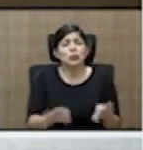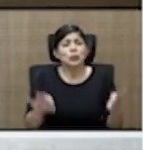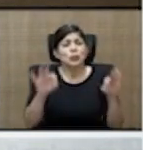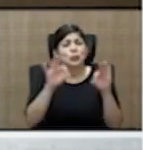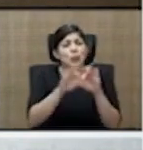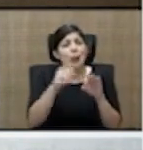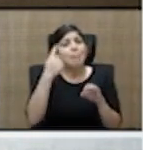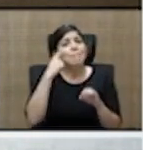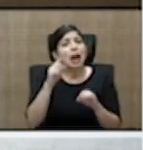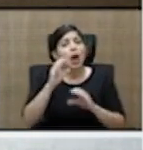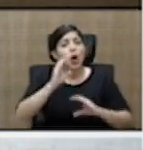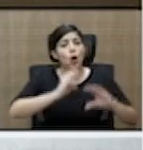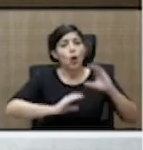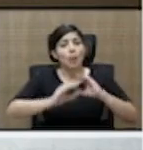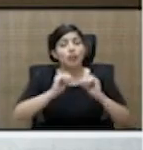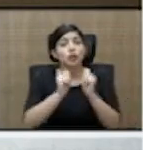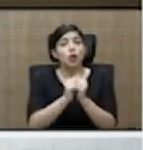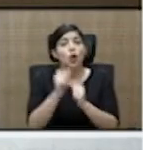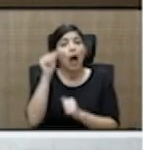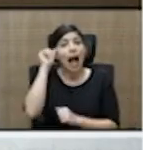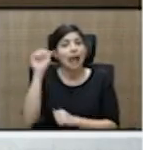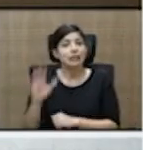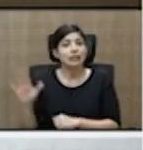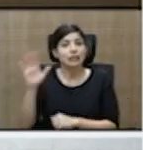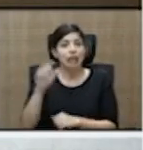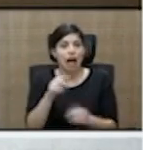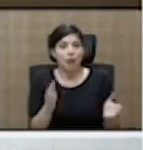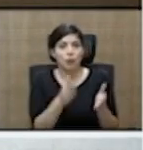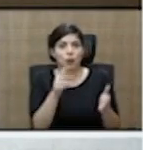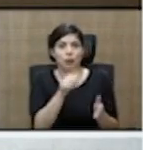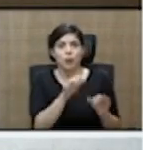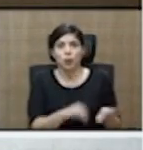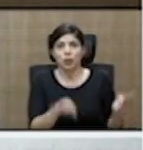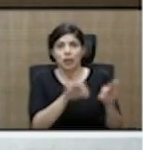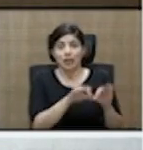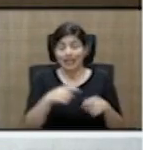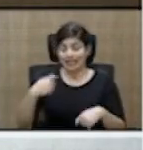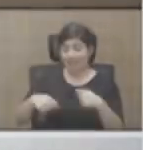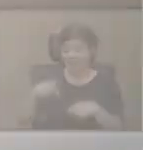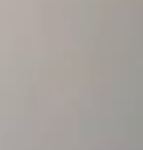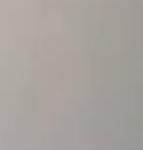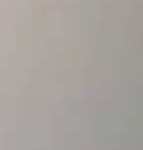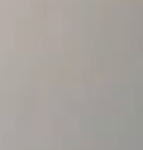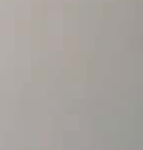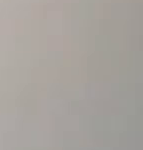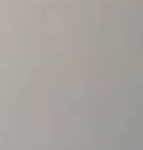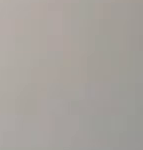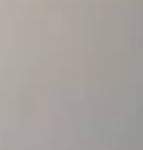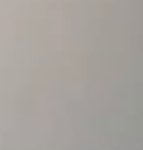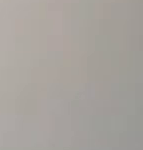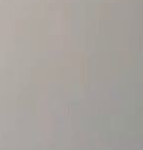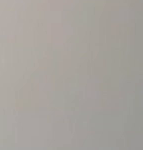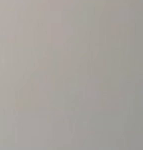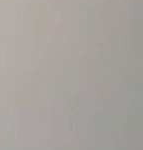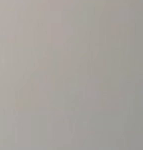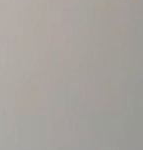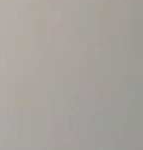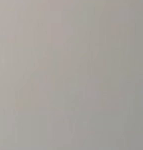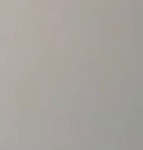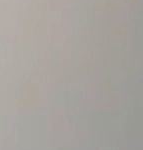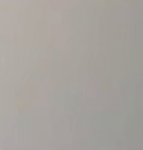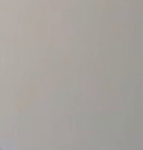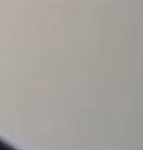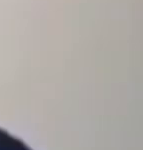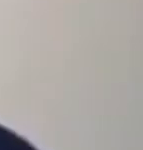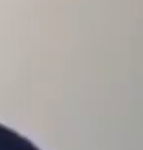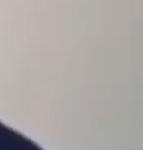yo, en tratar de tender puentes a ampliar o diversificar la agenda política nacional con temas, como